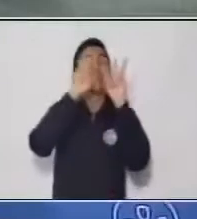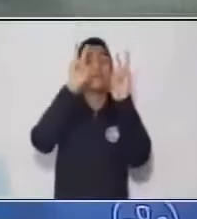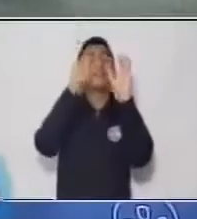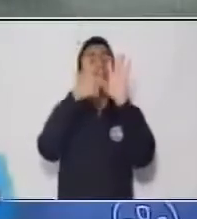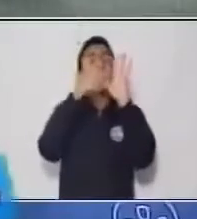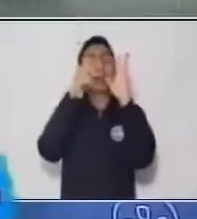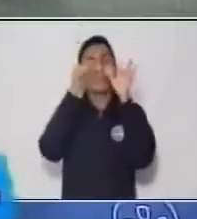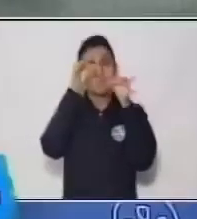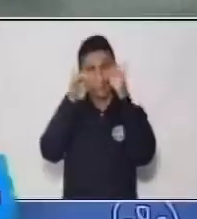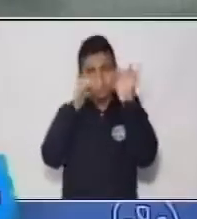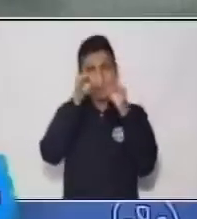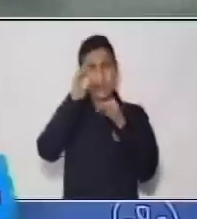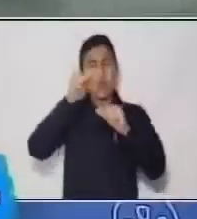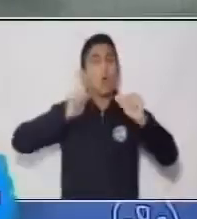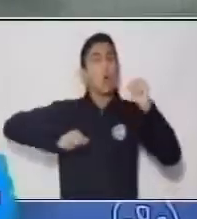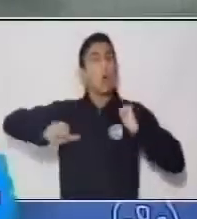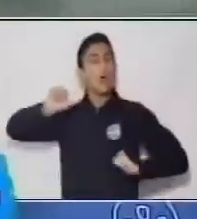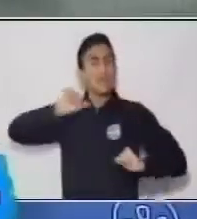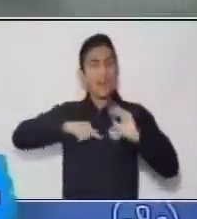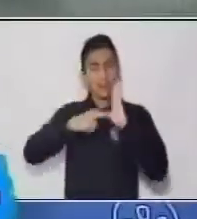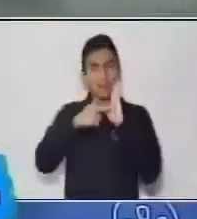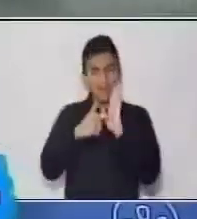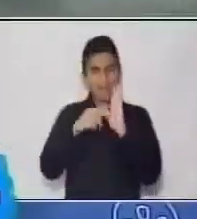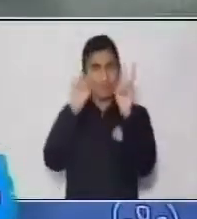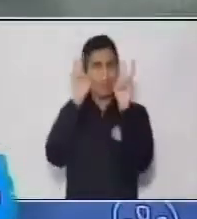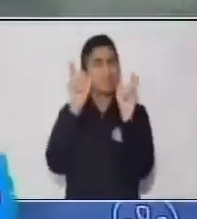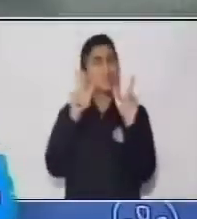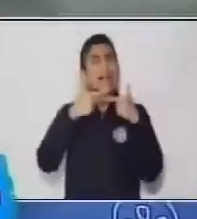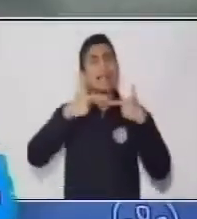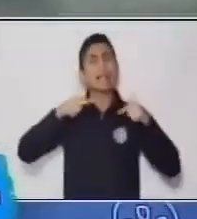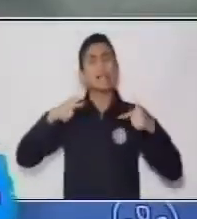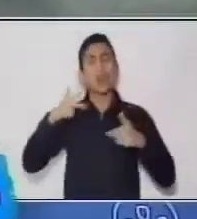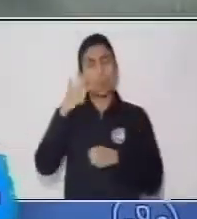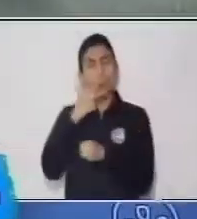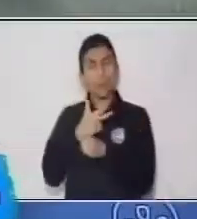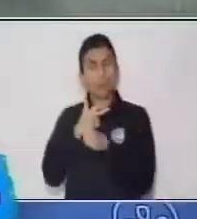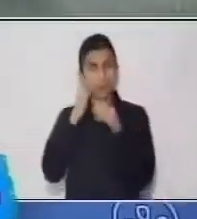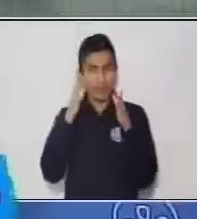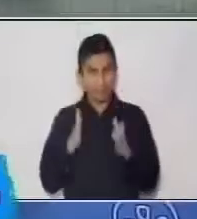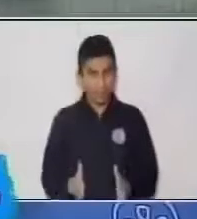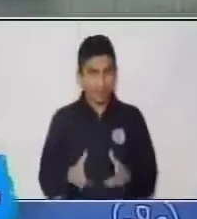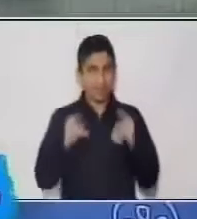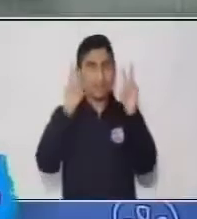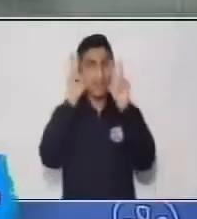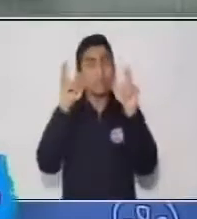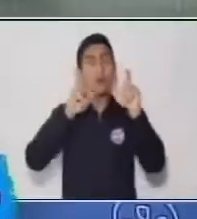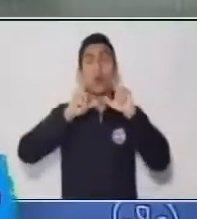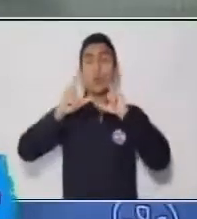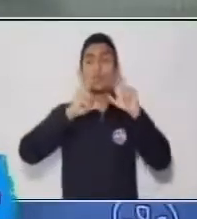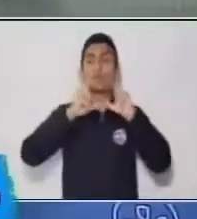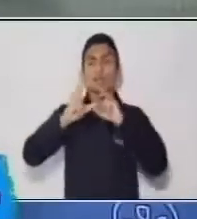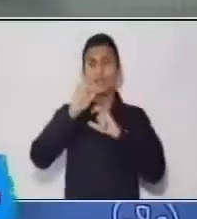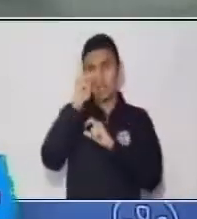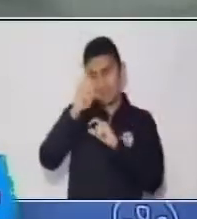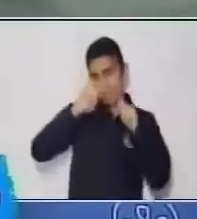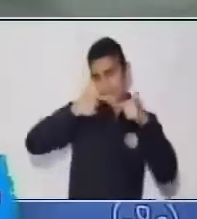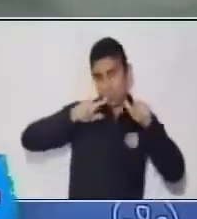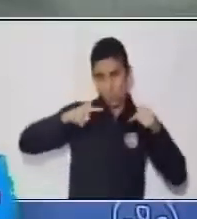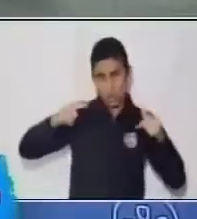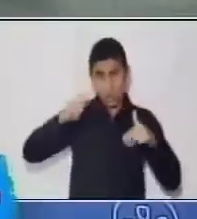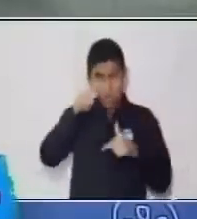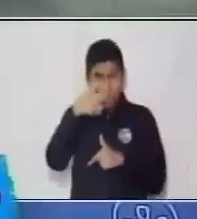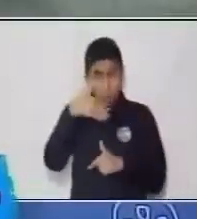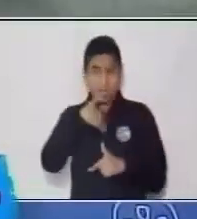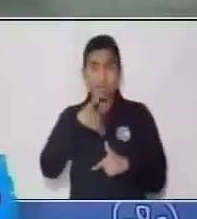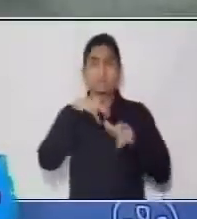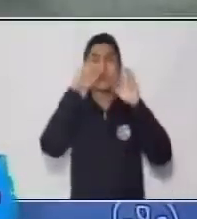el tema Obras representativas de la literatura guatemalteca, del área de comunicación y lenguaje. Si en casa